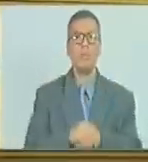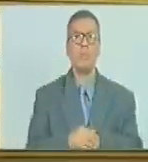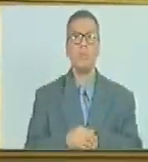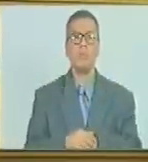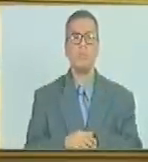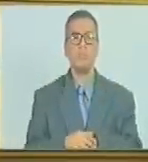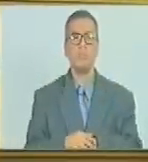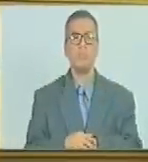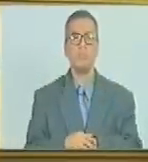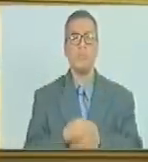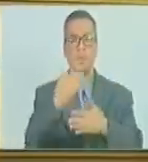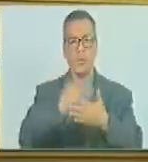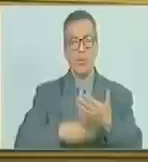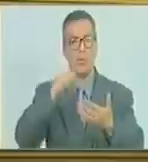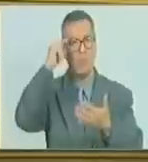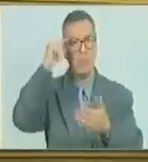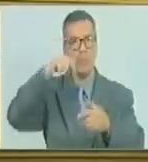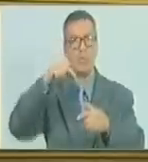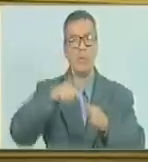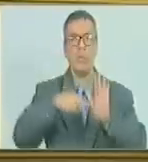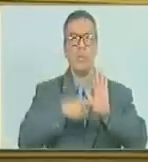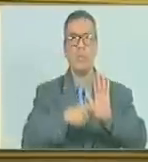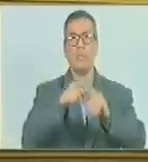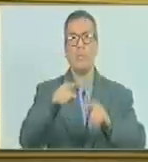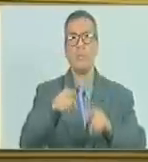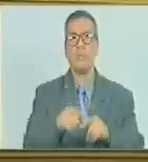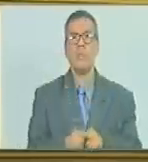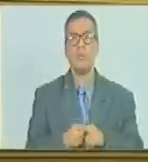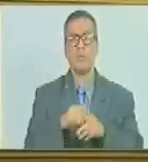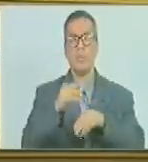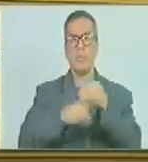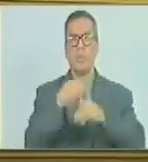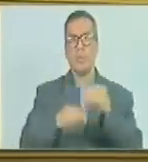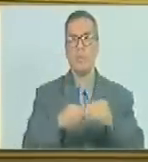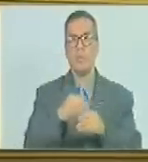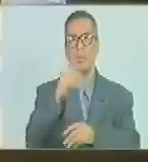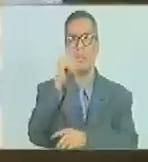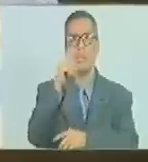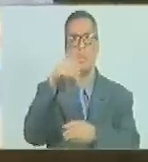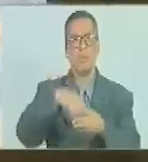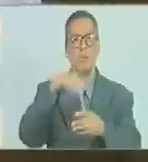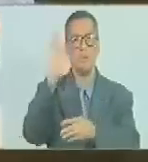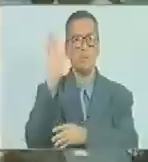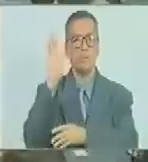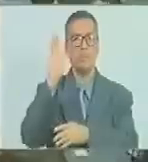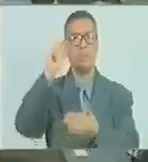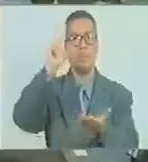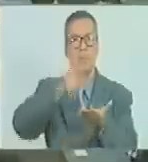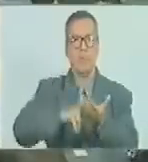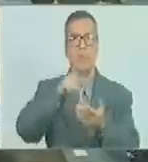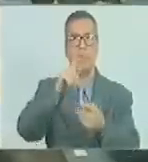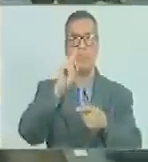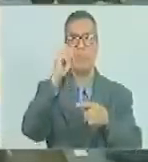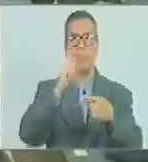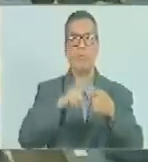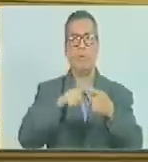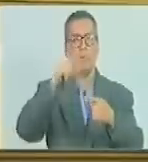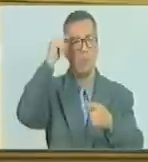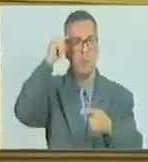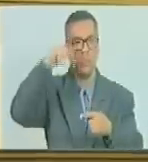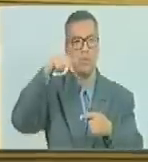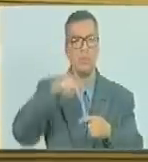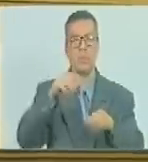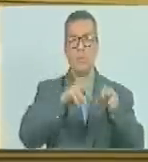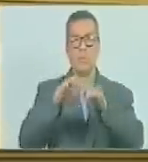con la propuesta de orden del día presentada, si las se manifestaron con la señal de costumbre, queda aprobado. Primer punto del orden del día,